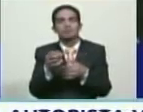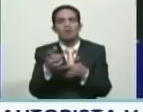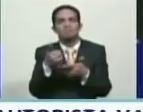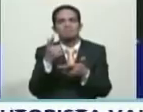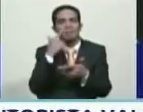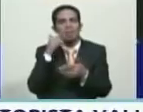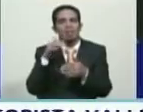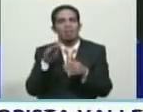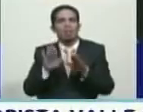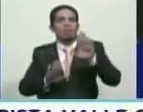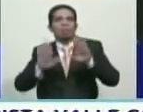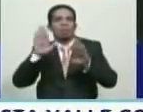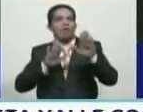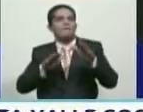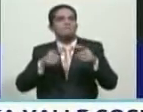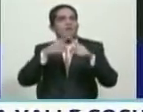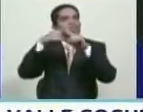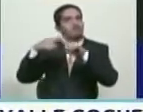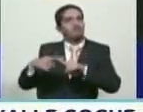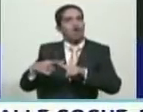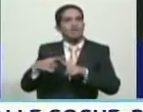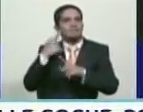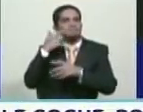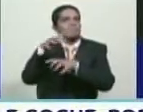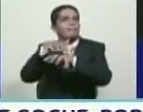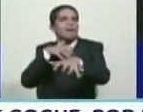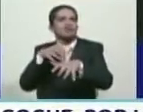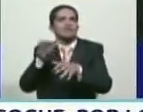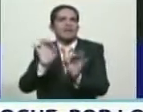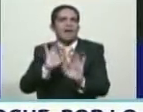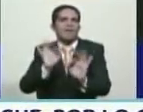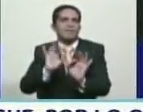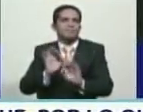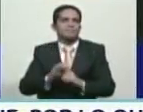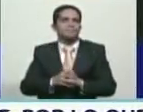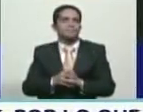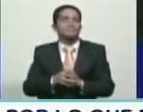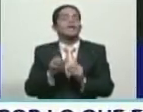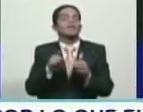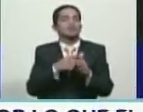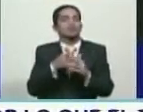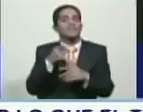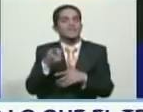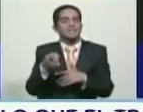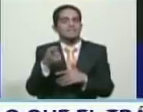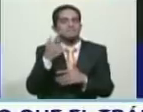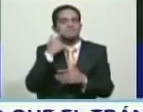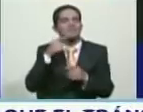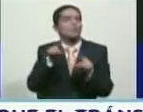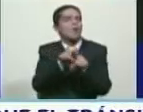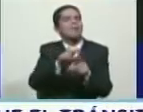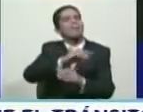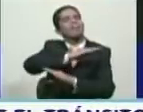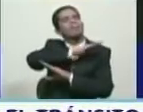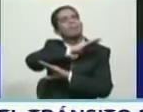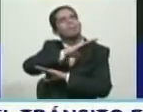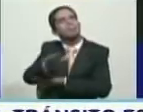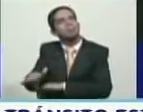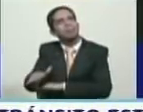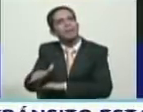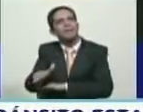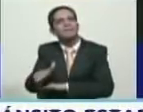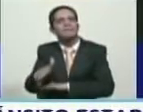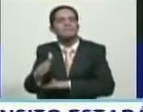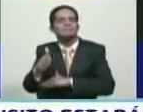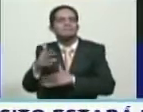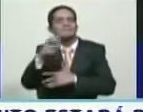mayoría de 2/3. It was a stinging defeat. Fue una derrota diplomatically